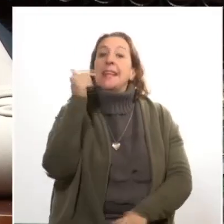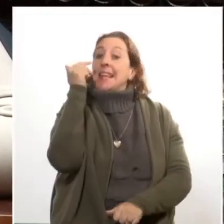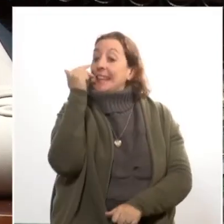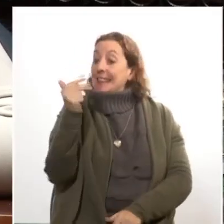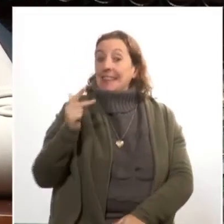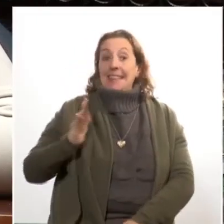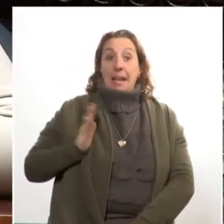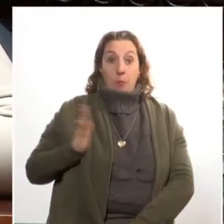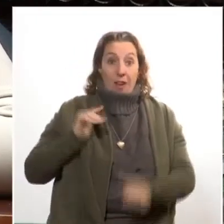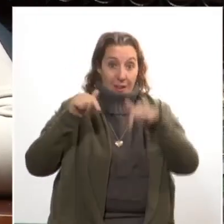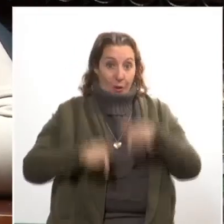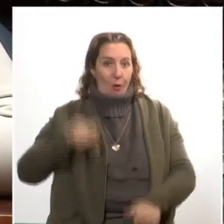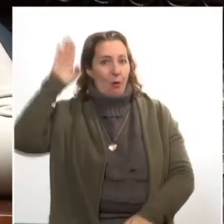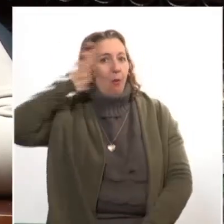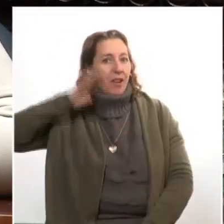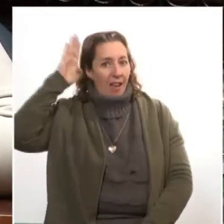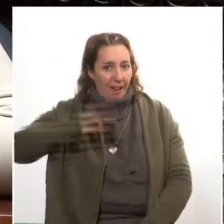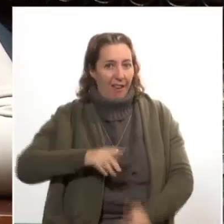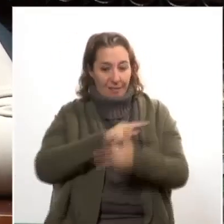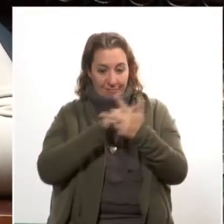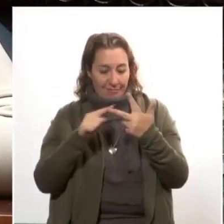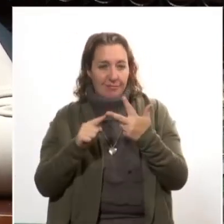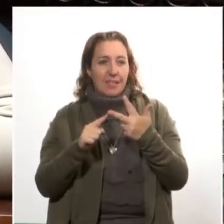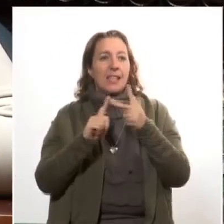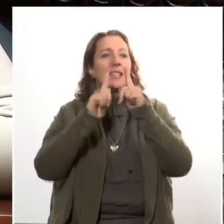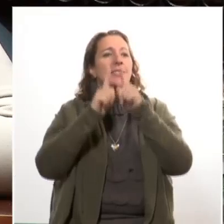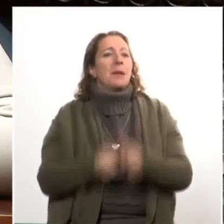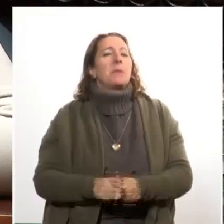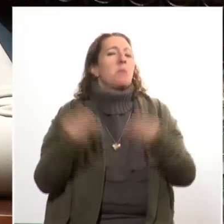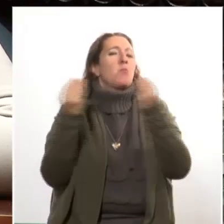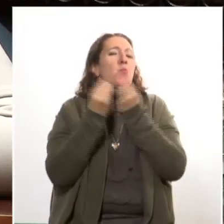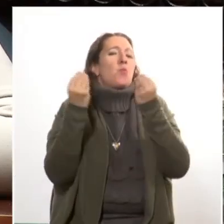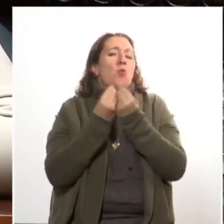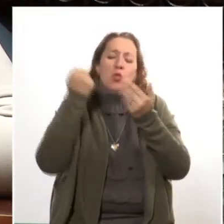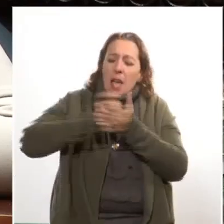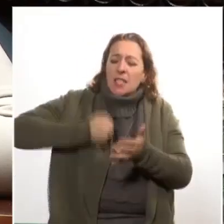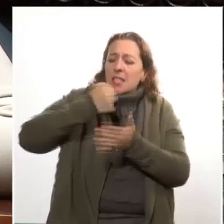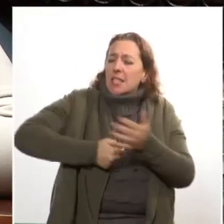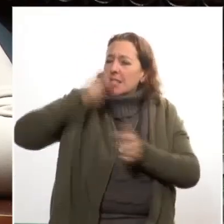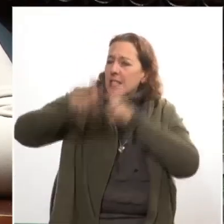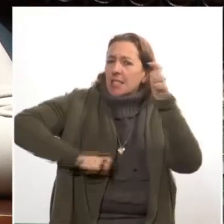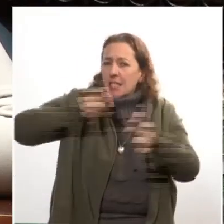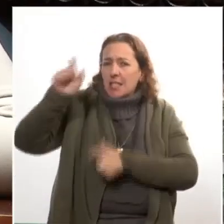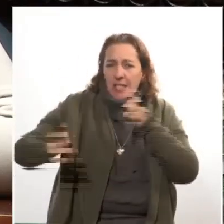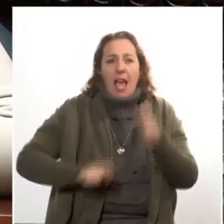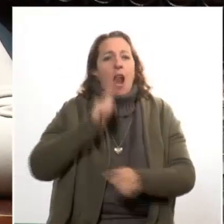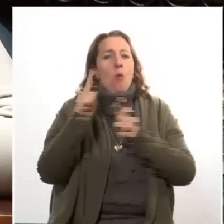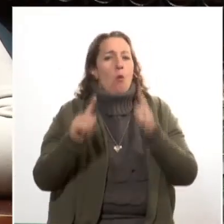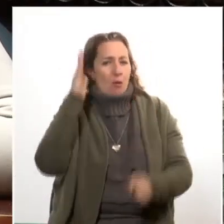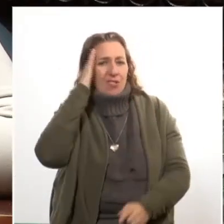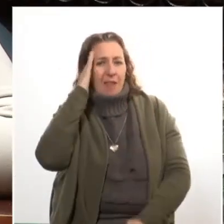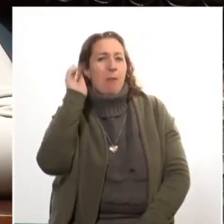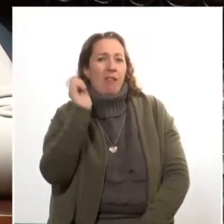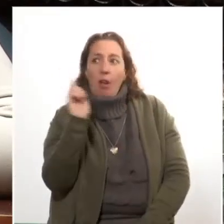que hoy estamos homenajeando y de una pléyade de militantes reconocidos y anónimos, la sociedad